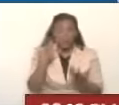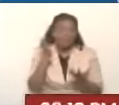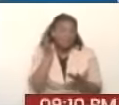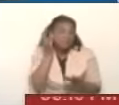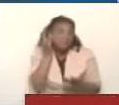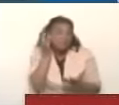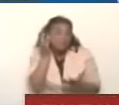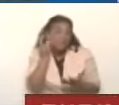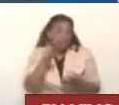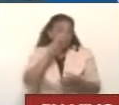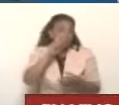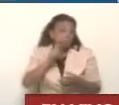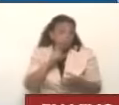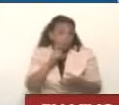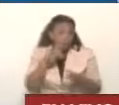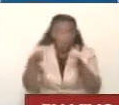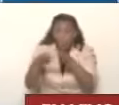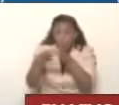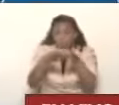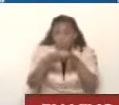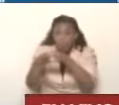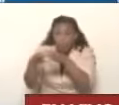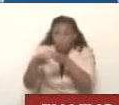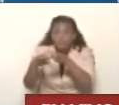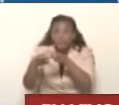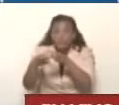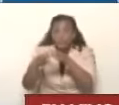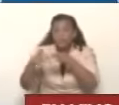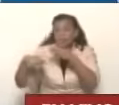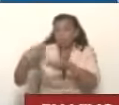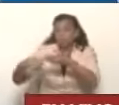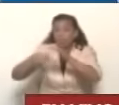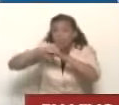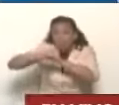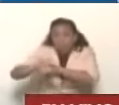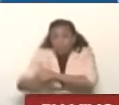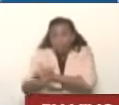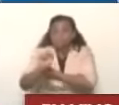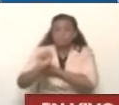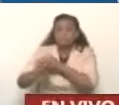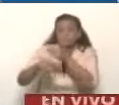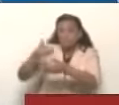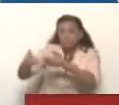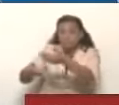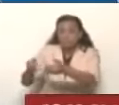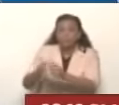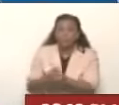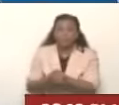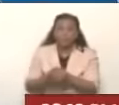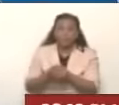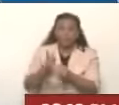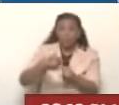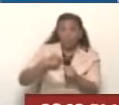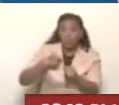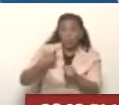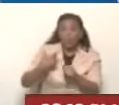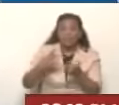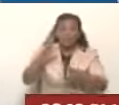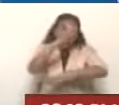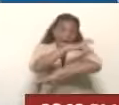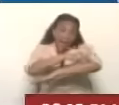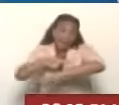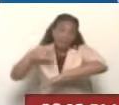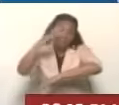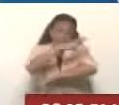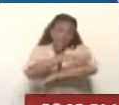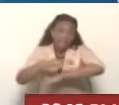regalaron, se la dimos a un equipo que es el que está reproduciendo los mucuchíes. Y también está una gata